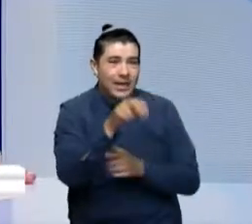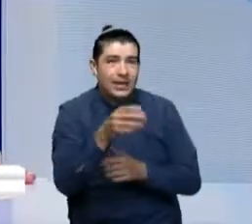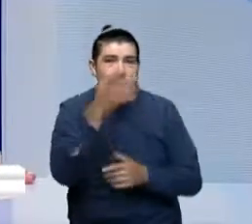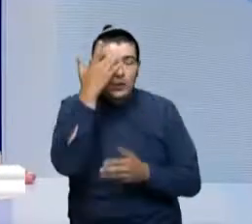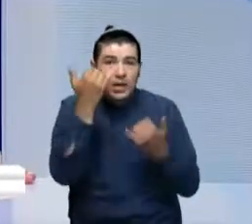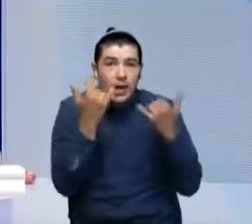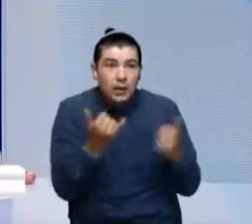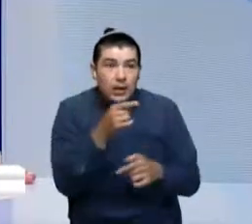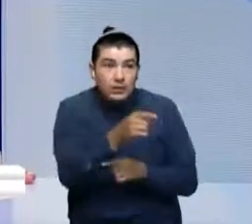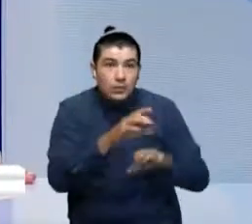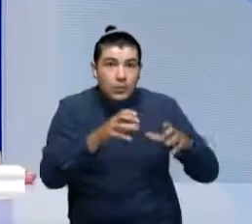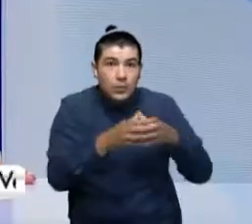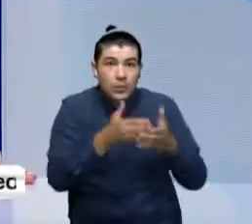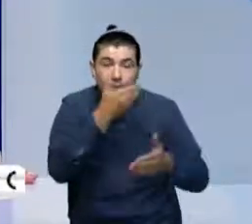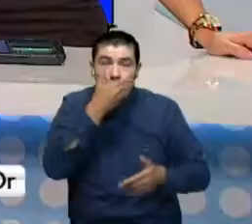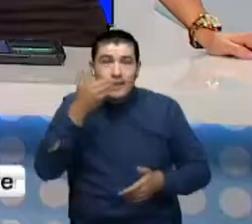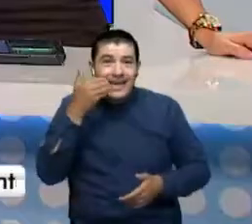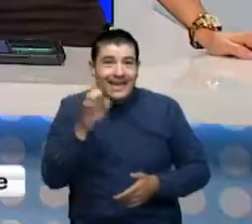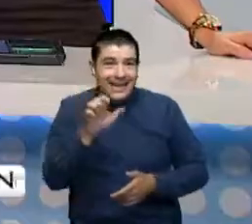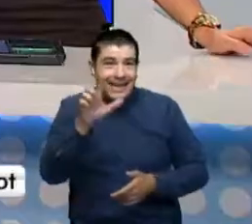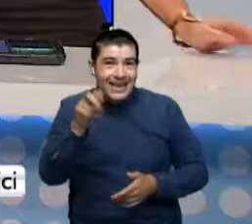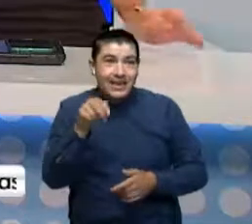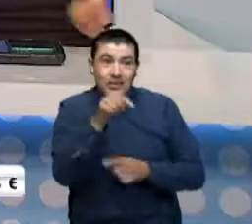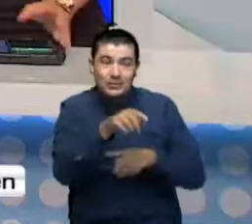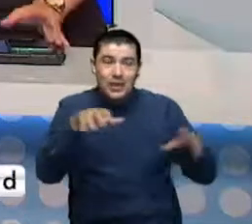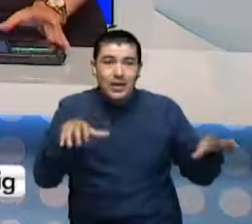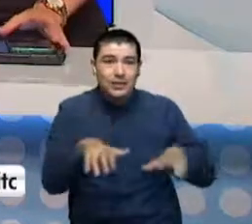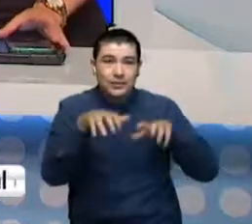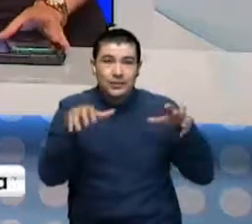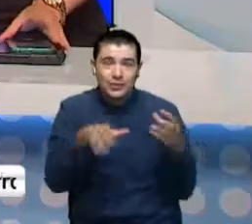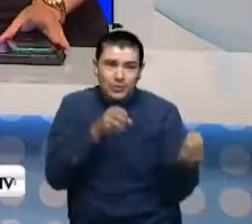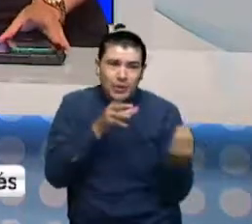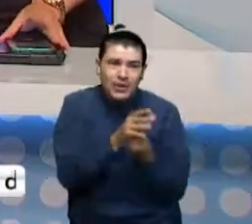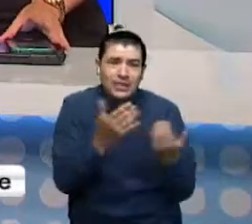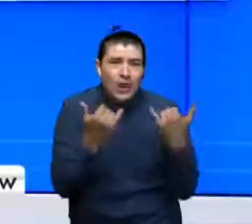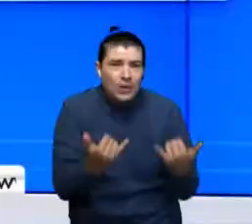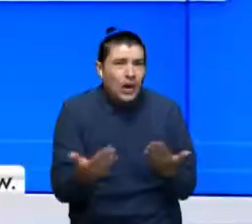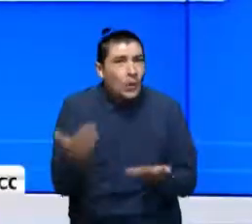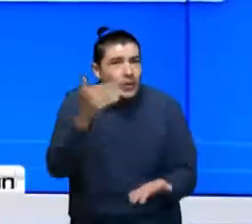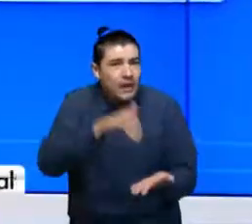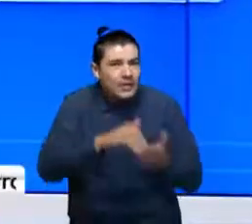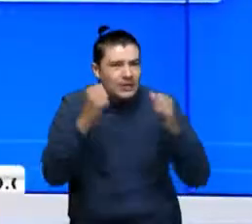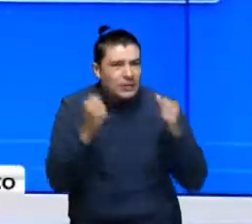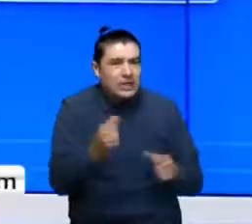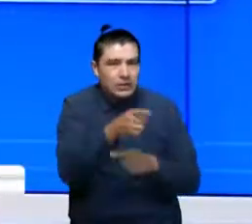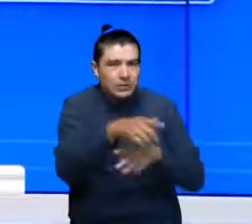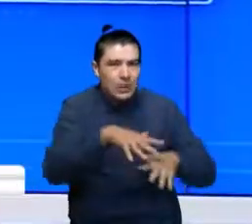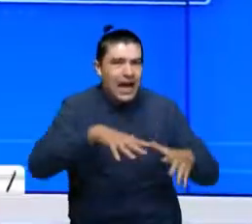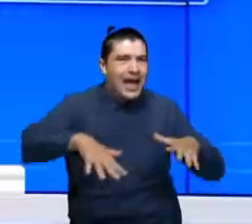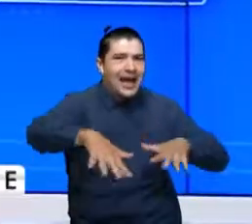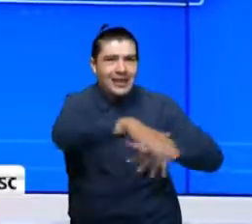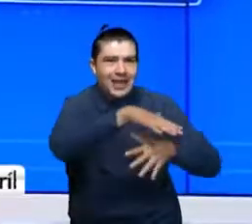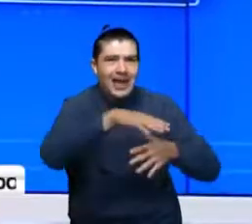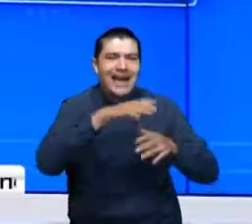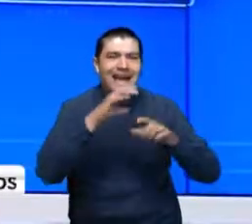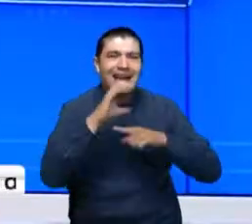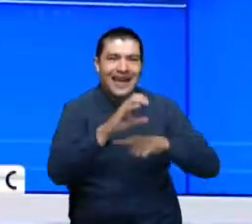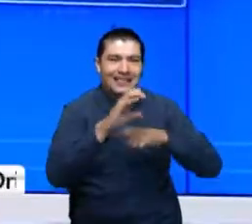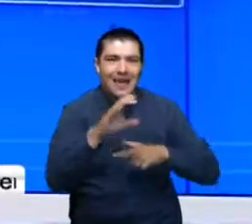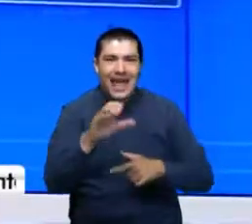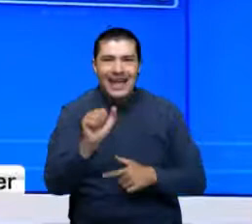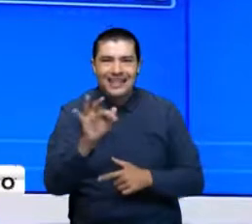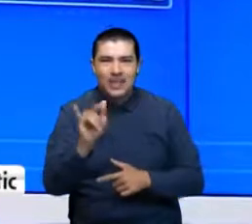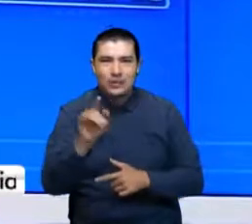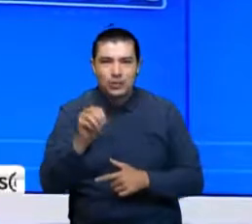intensificarse en la zona del catatumbo y no es la primera vez ni la ocasión que los diputados en norte de santander lo solicitan sin